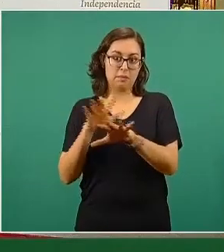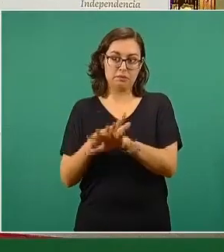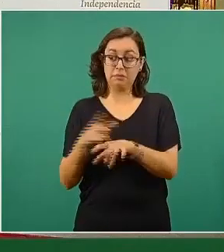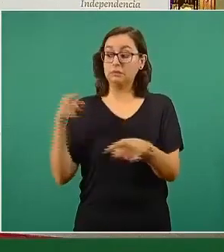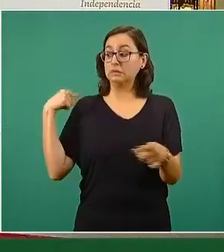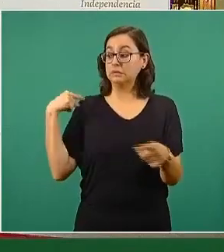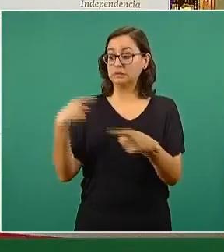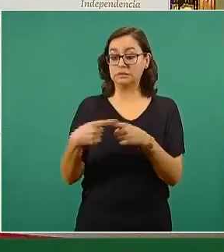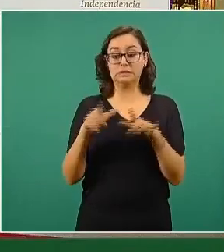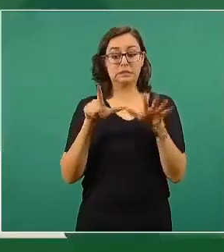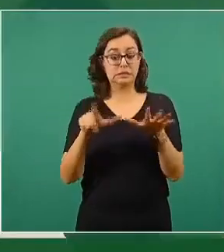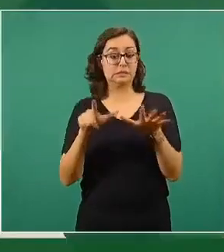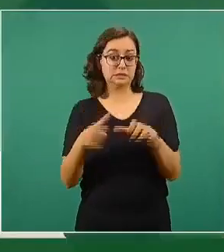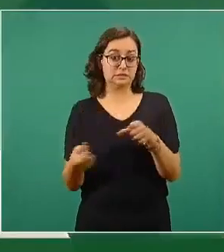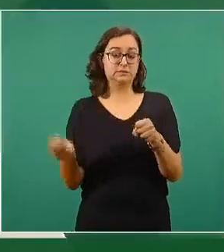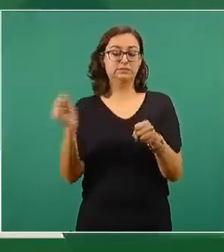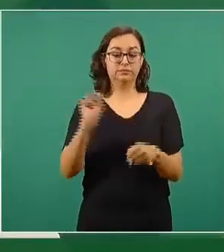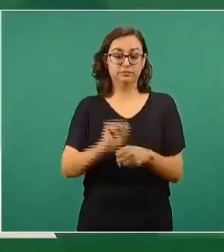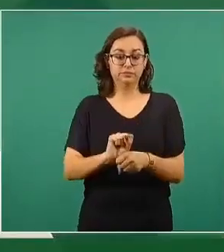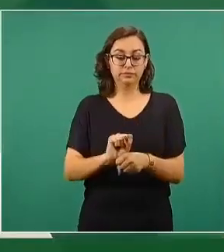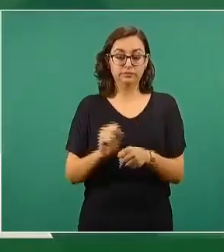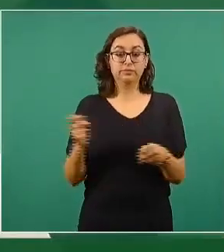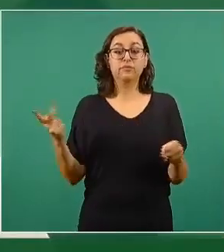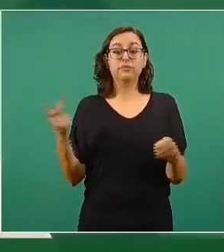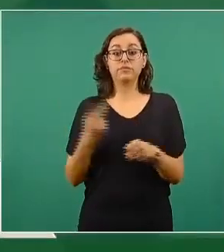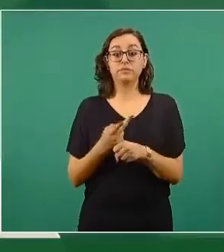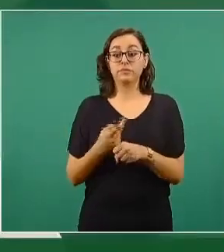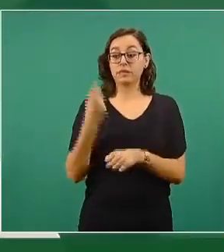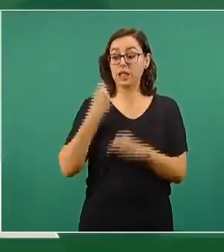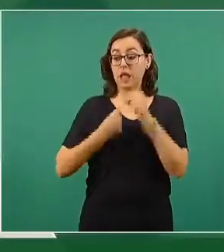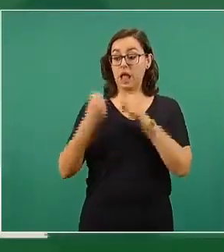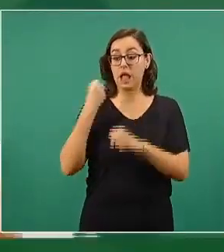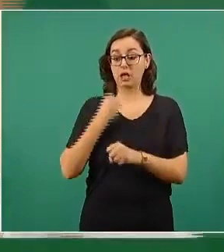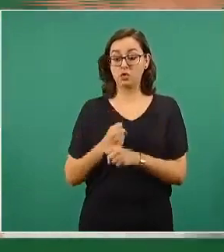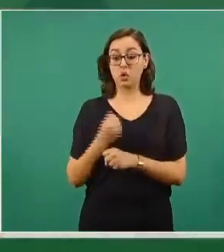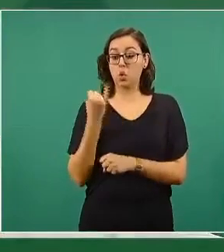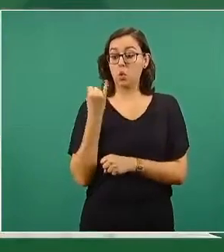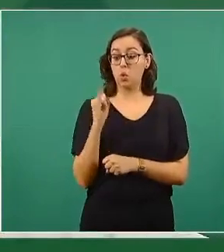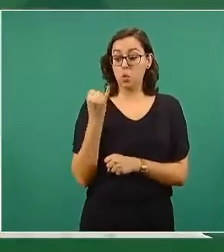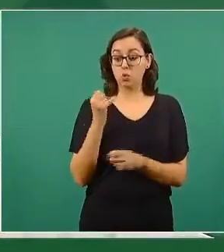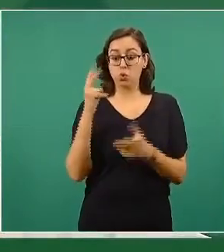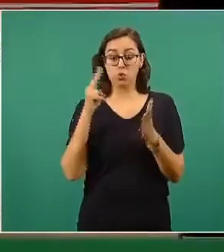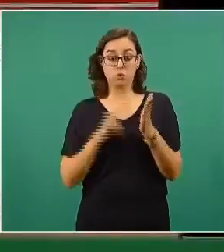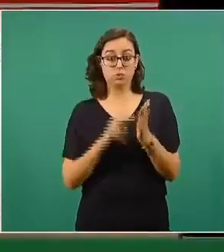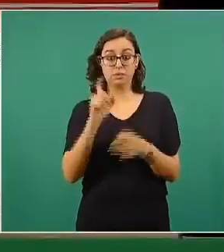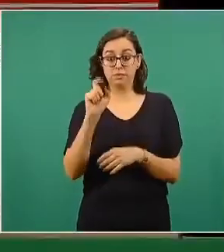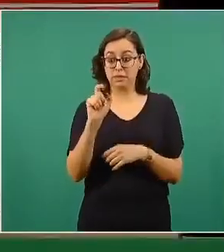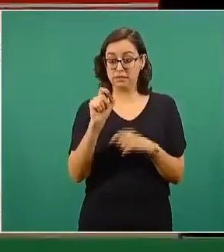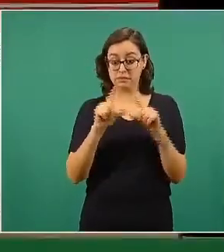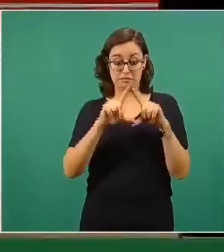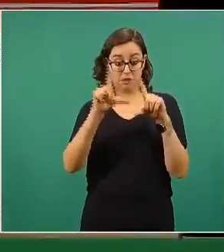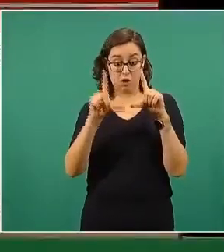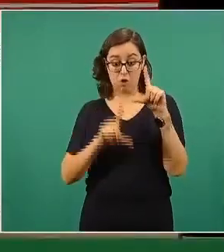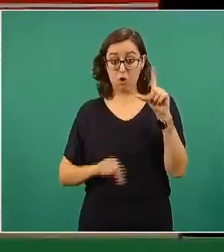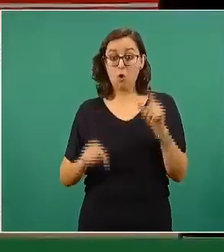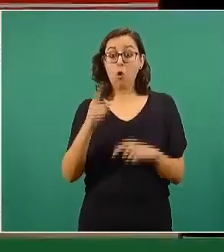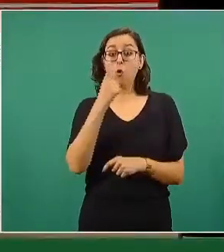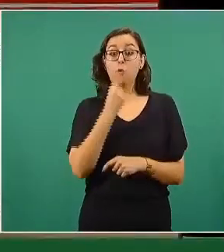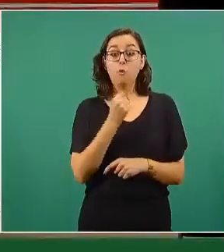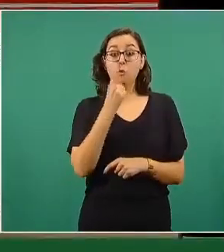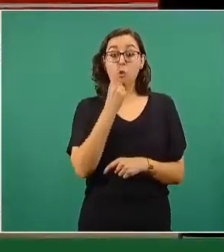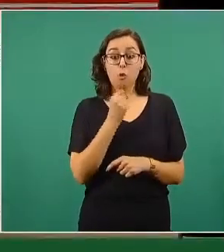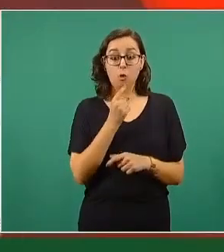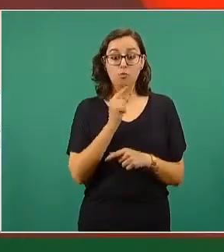semanas. Recuerden que cuando empezó el semáforo en junio de 2020, todo el país estaba rojo, después empezó a